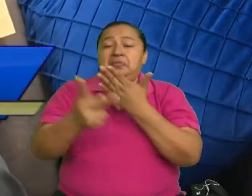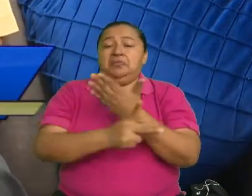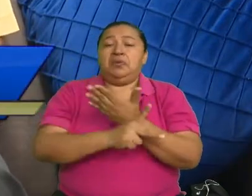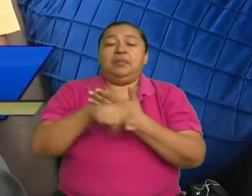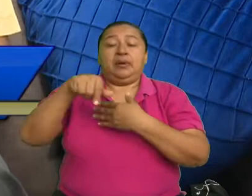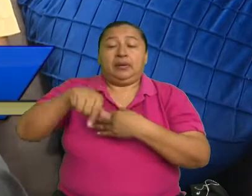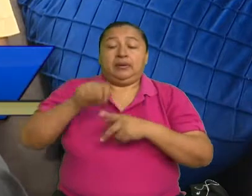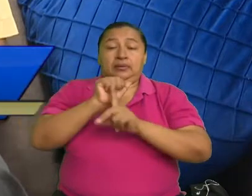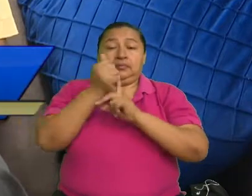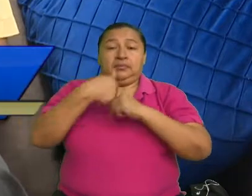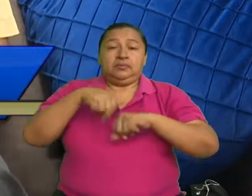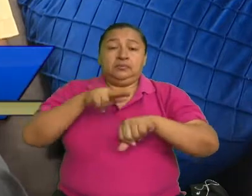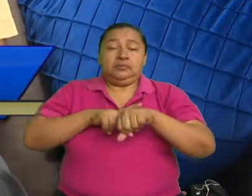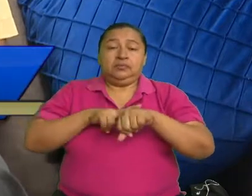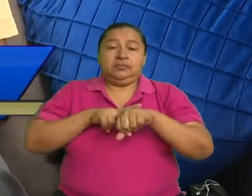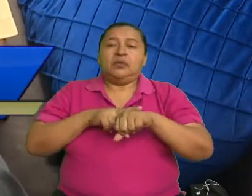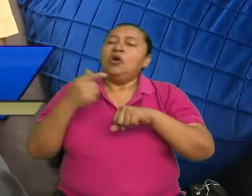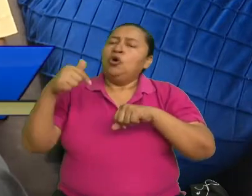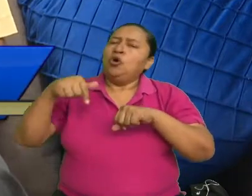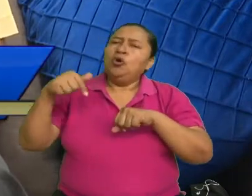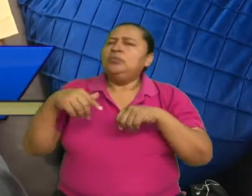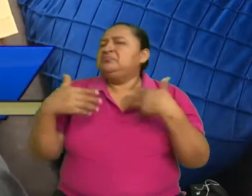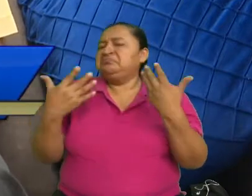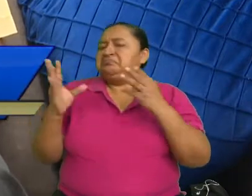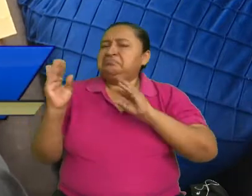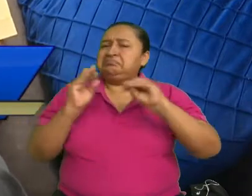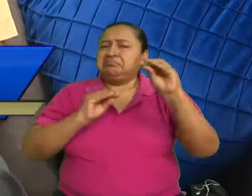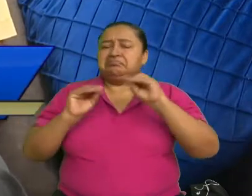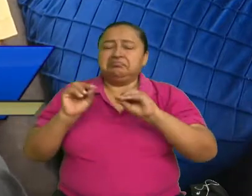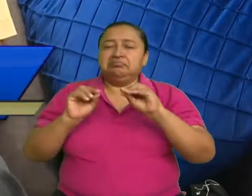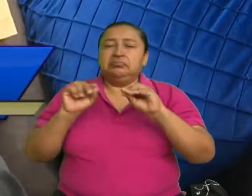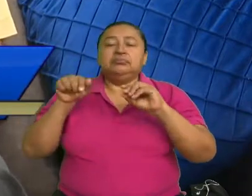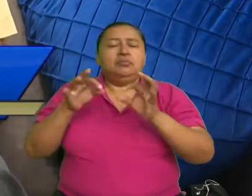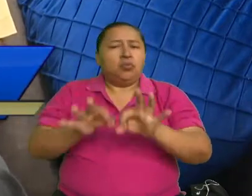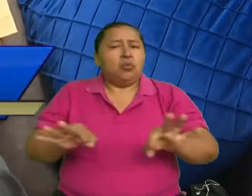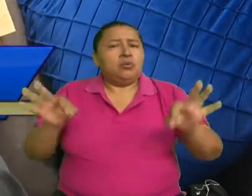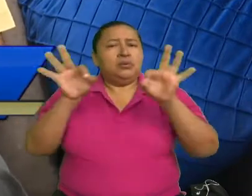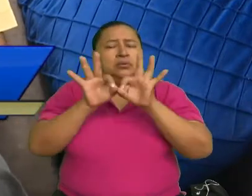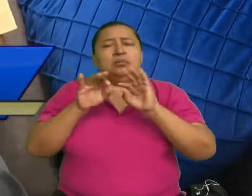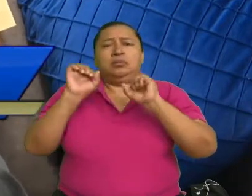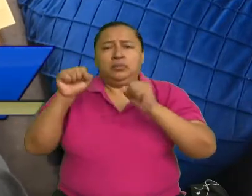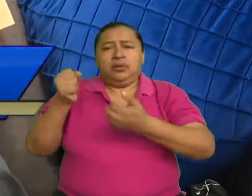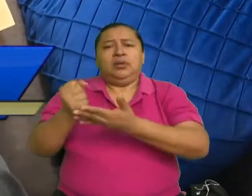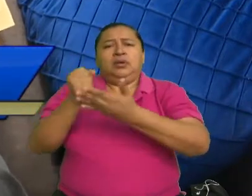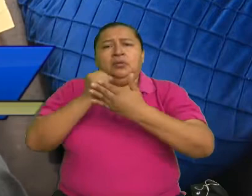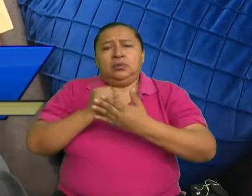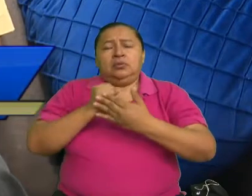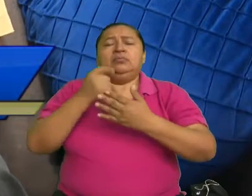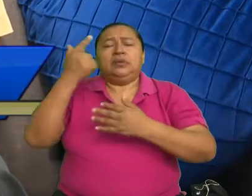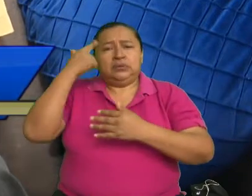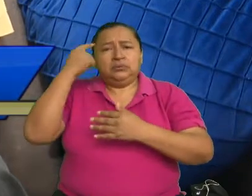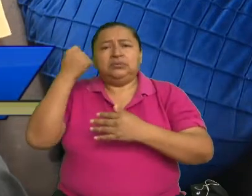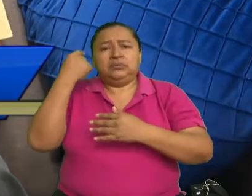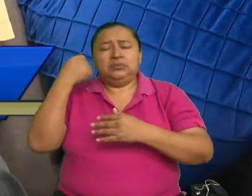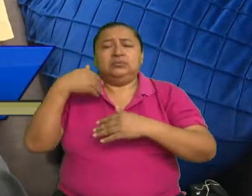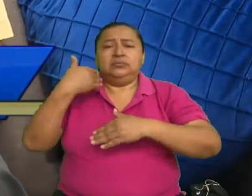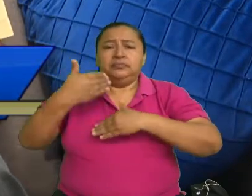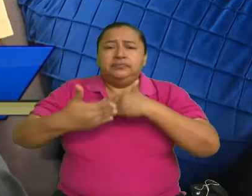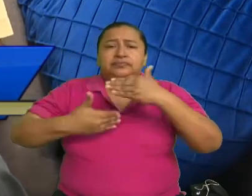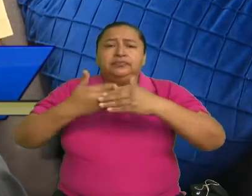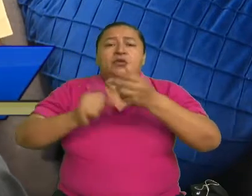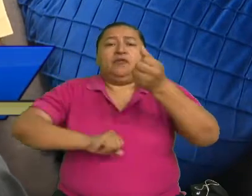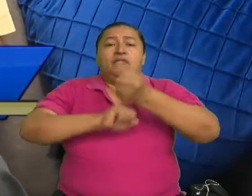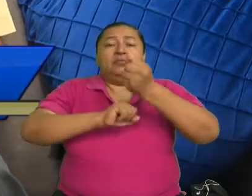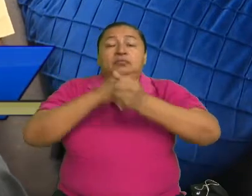una conversación muy importante que nos ayudará a entender precisamente los procesos de fortalecimiento de la